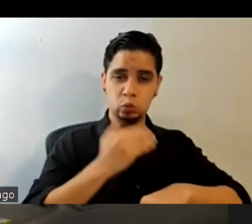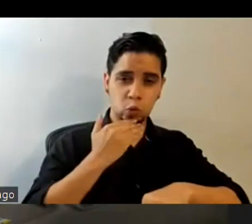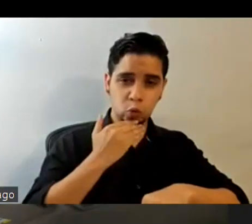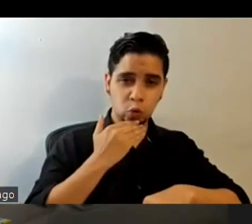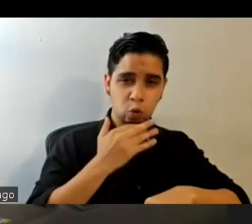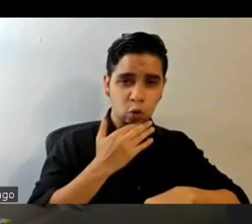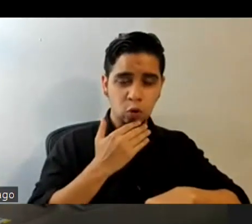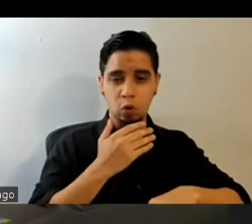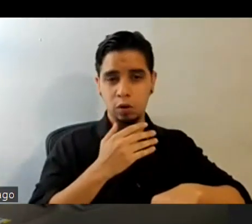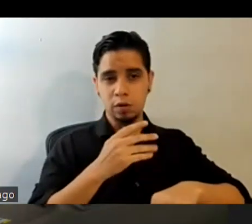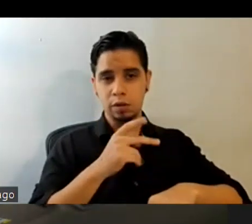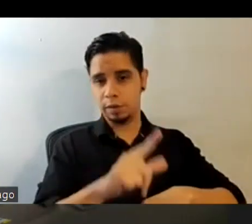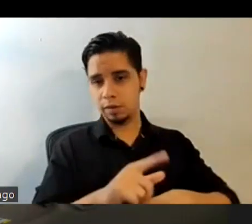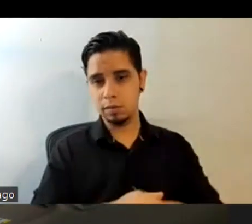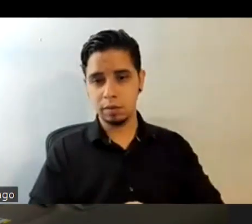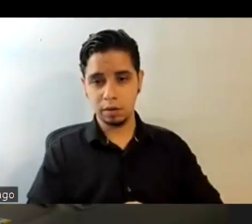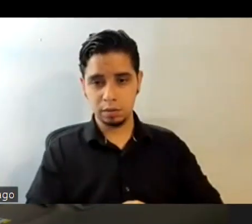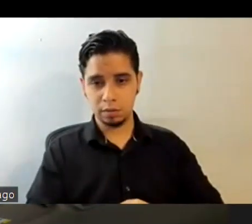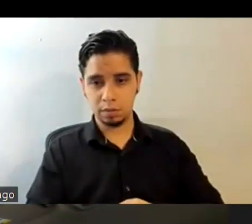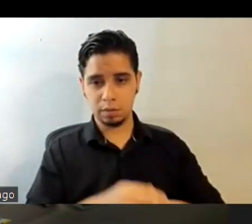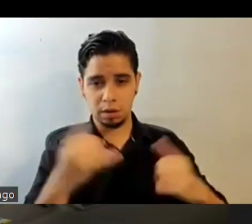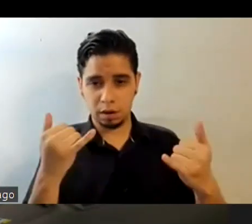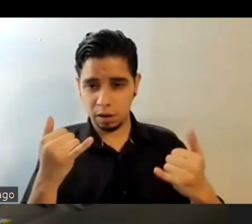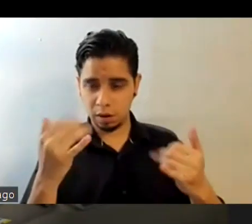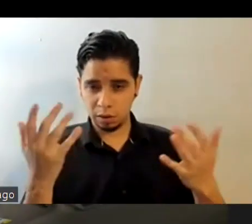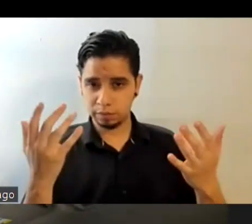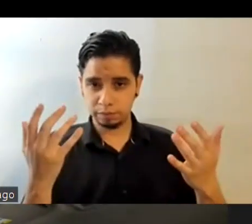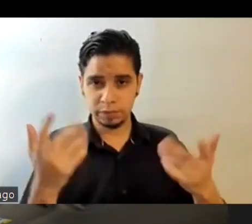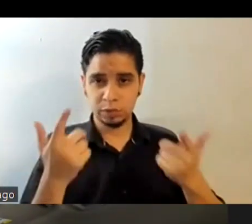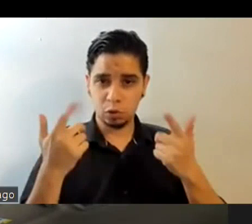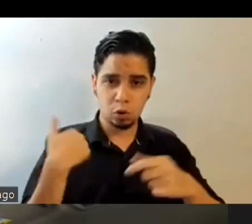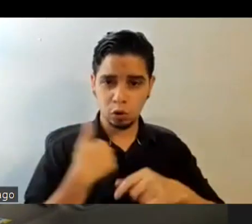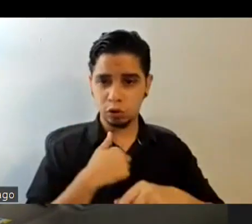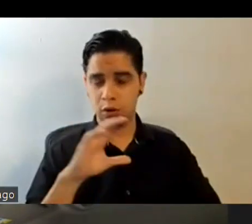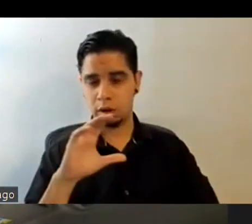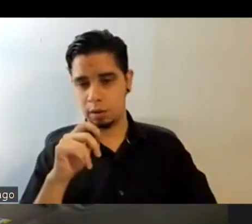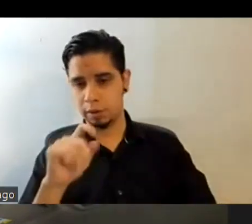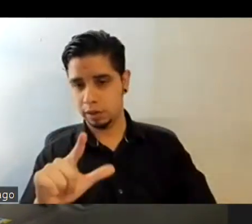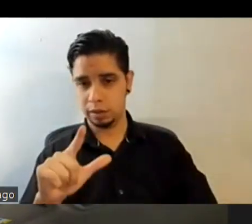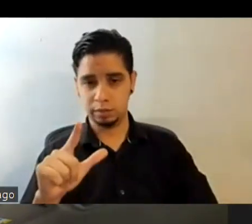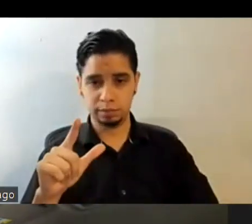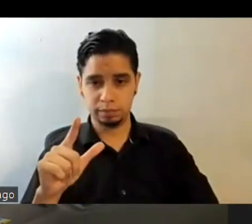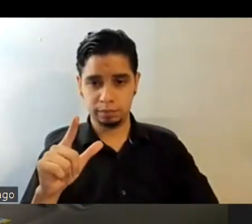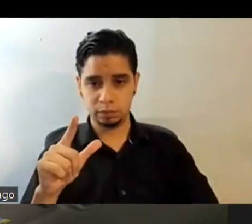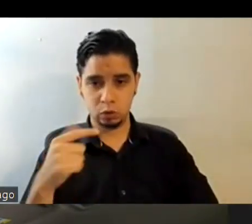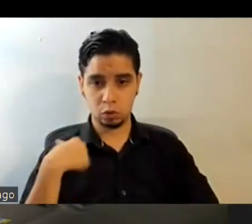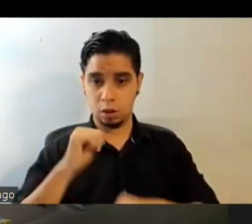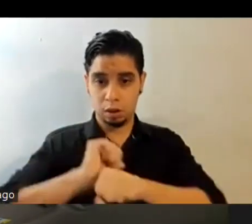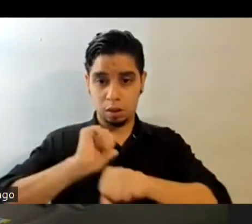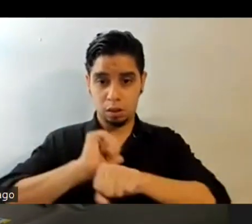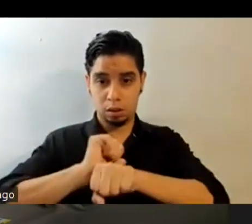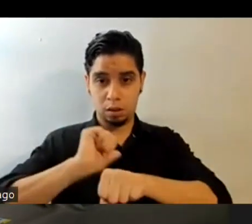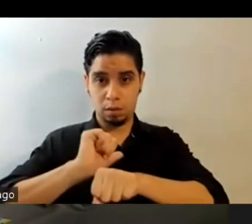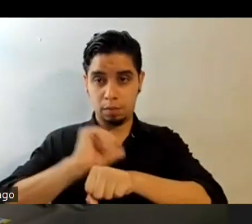la esclavitud que hay ahora ante el capitalismo extremo que estamos, que como quien dice, estamos trabajando para unos